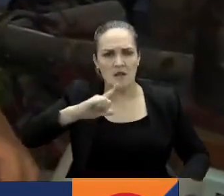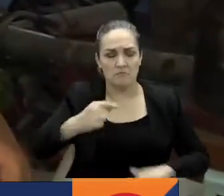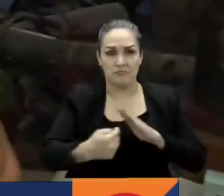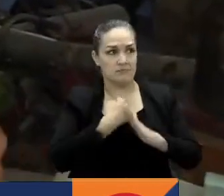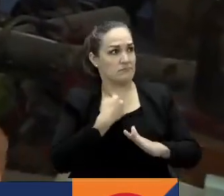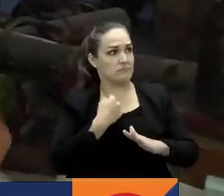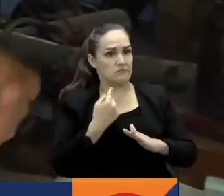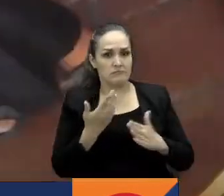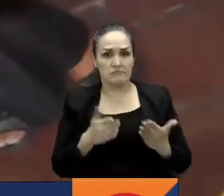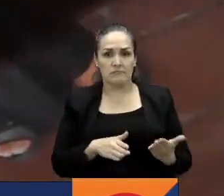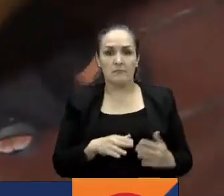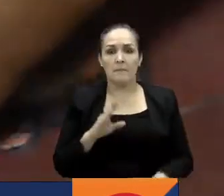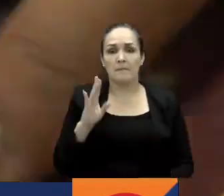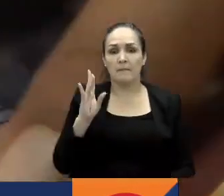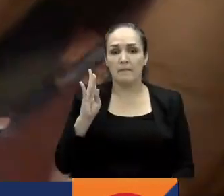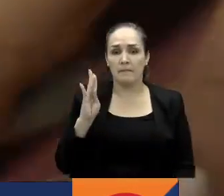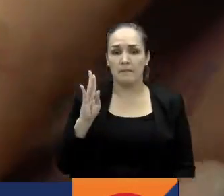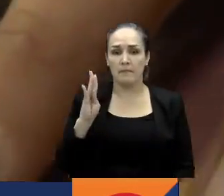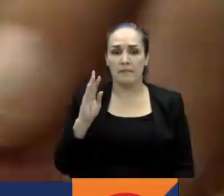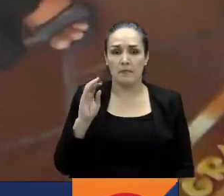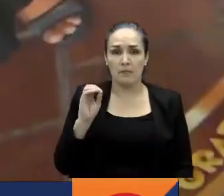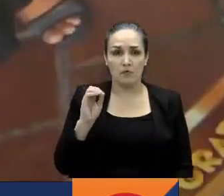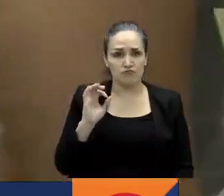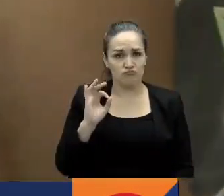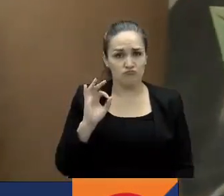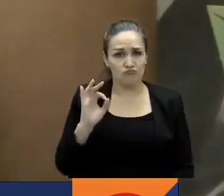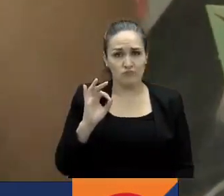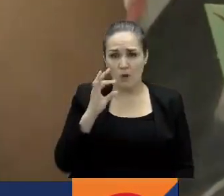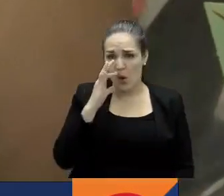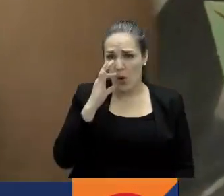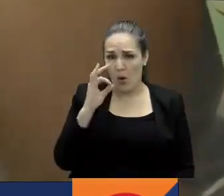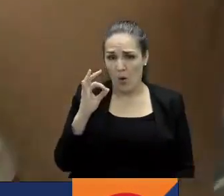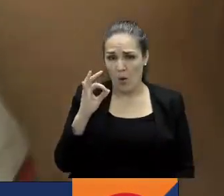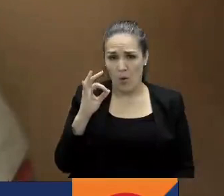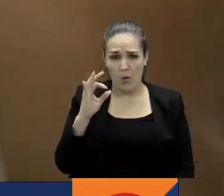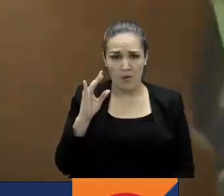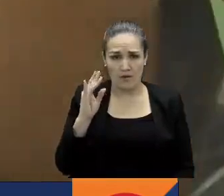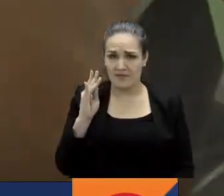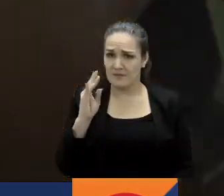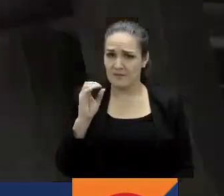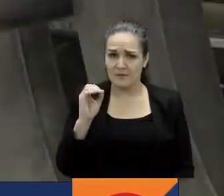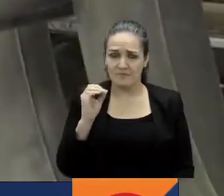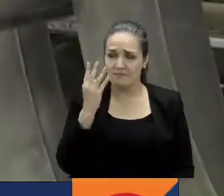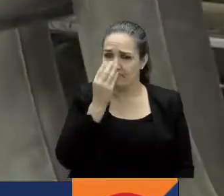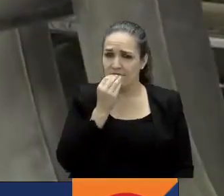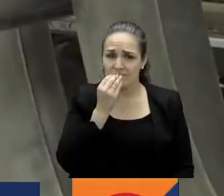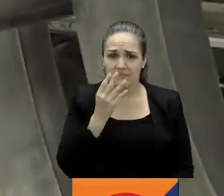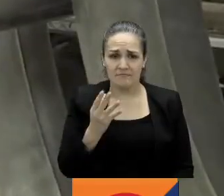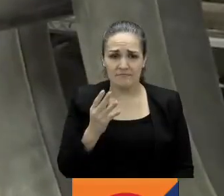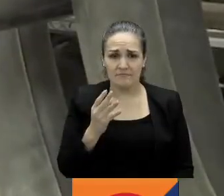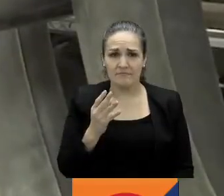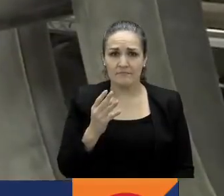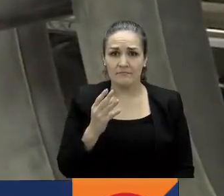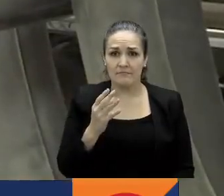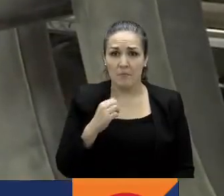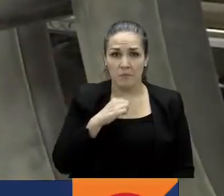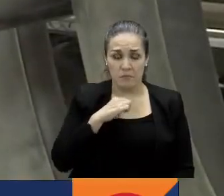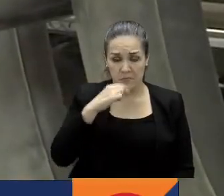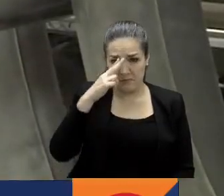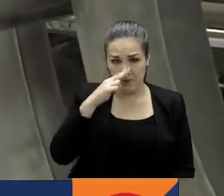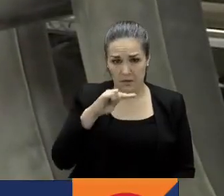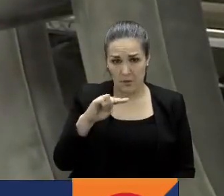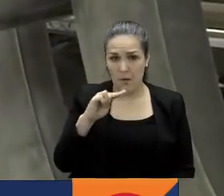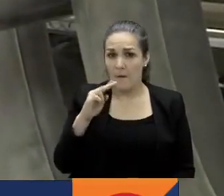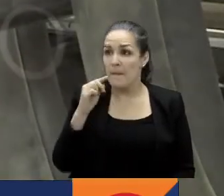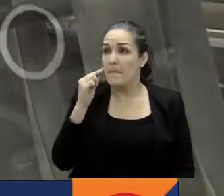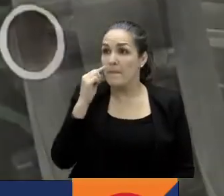Bueno, mi esposo era un gran hombre, como esposo, un gran papá, a sus hijos